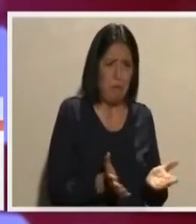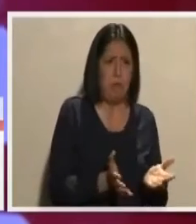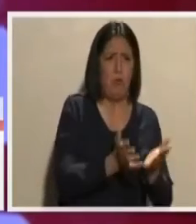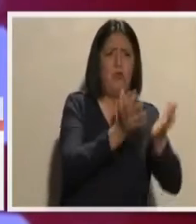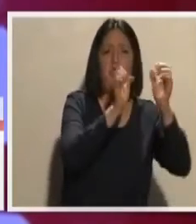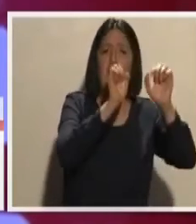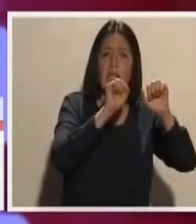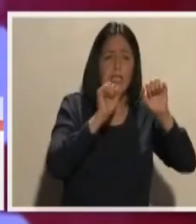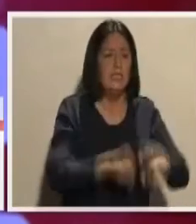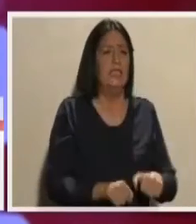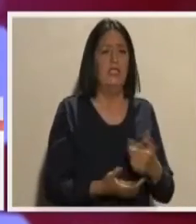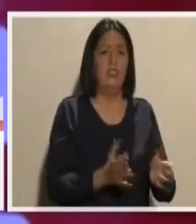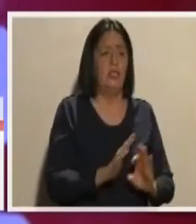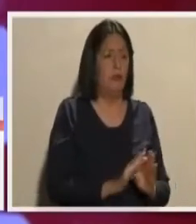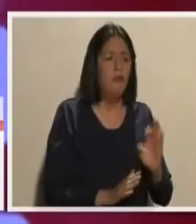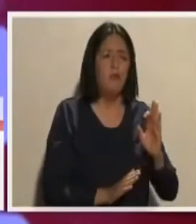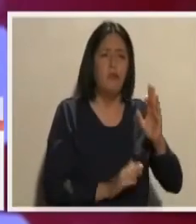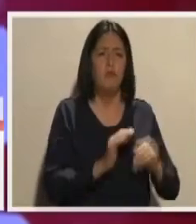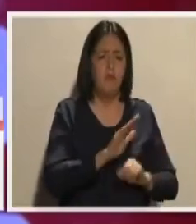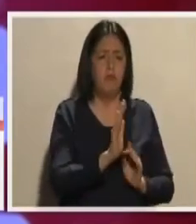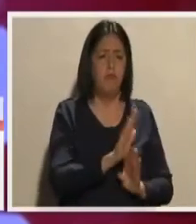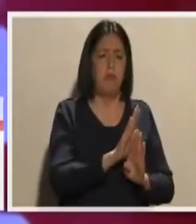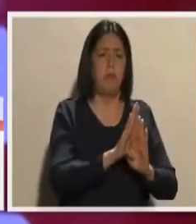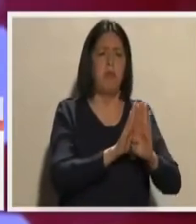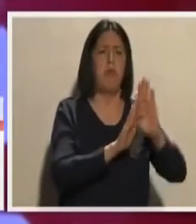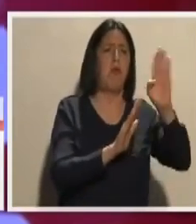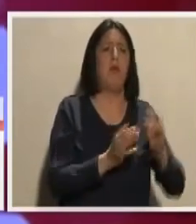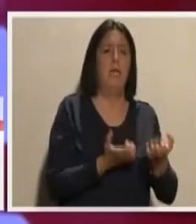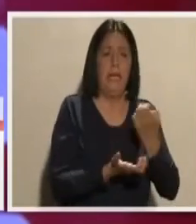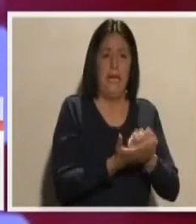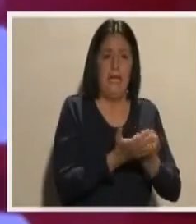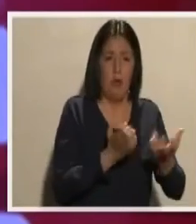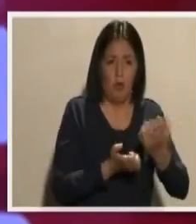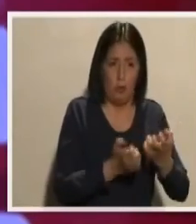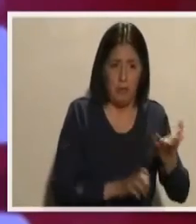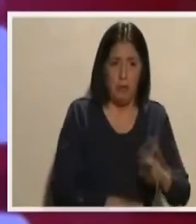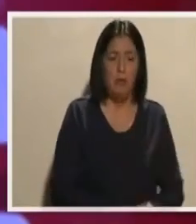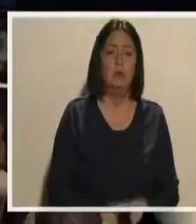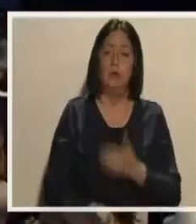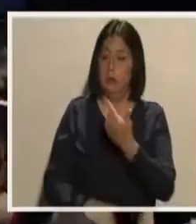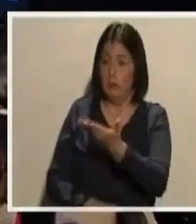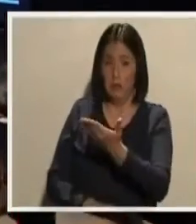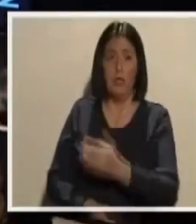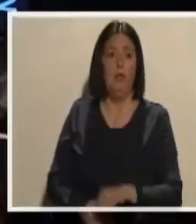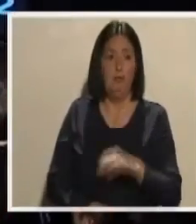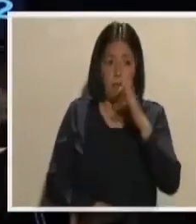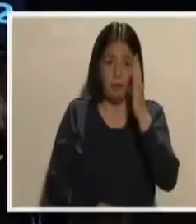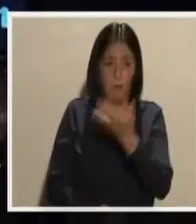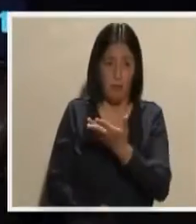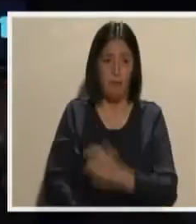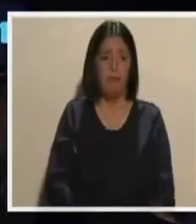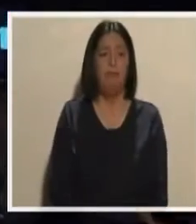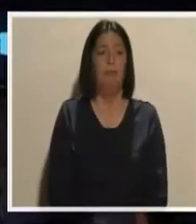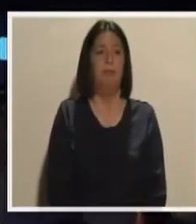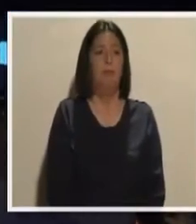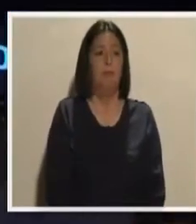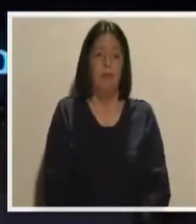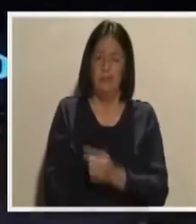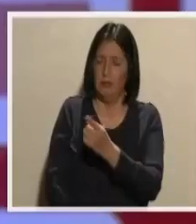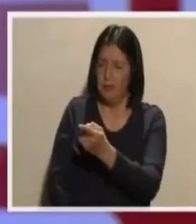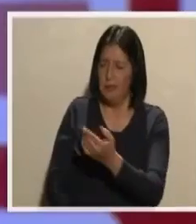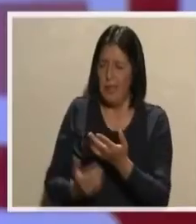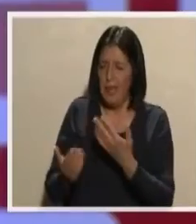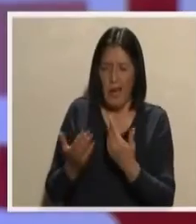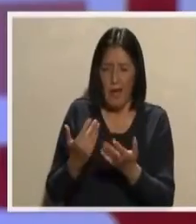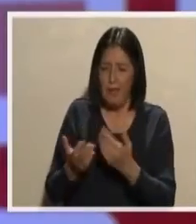va a llevar hacia un fuerte crecimiento económico. Señora Fujimori, usted habla de las